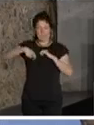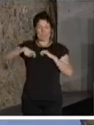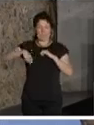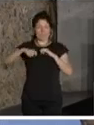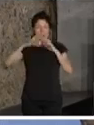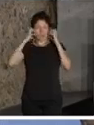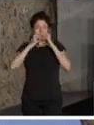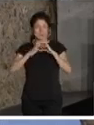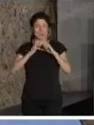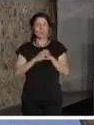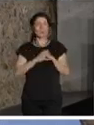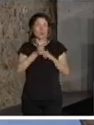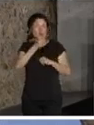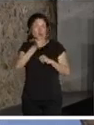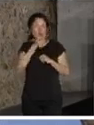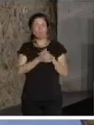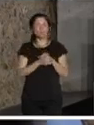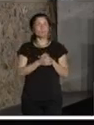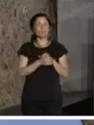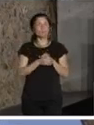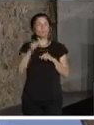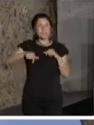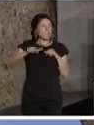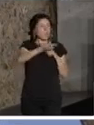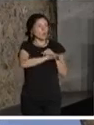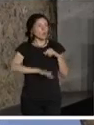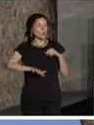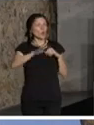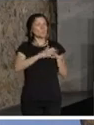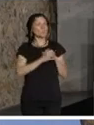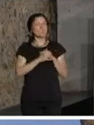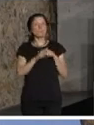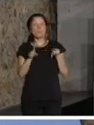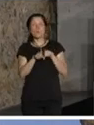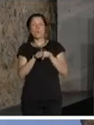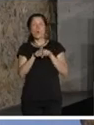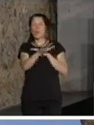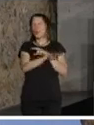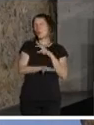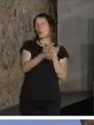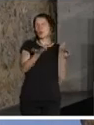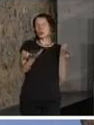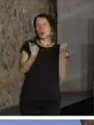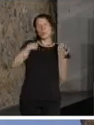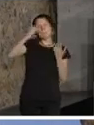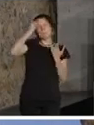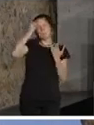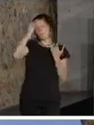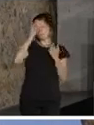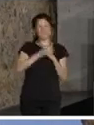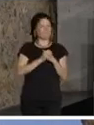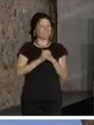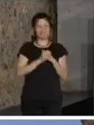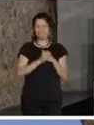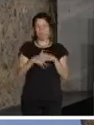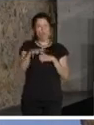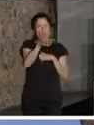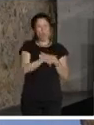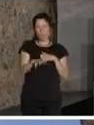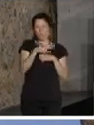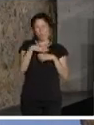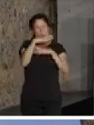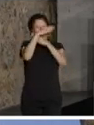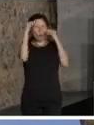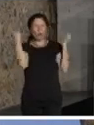Ibarra el gobierno de psoe hizo de este lugar en vez de un espacio de memoria un espacio de olvido